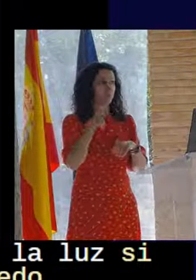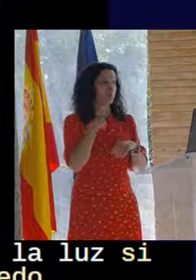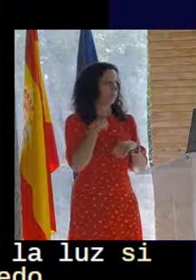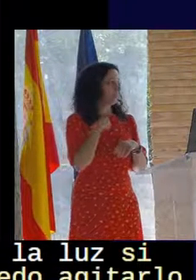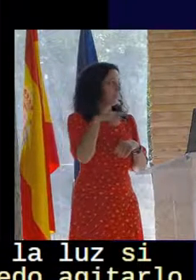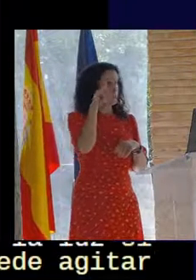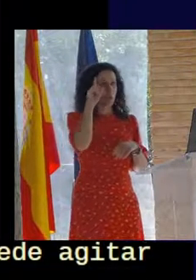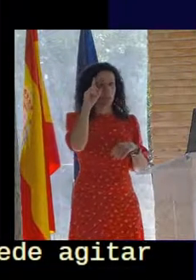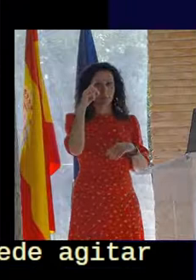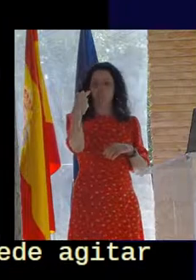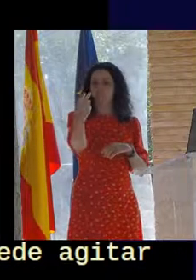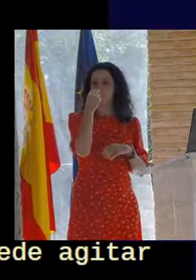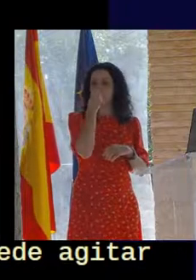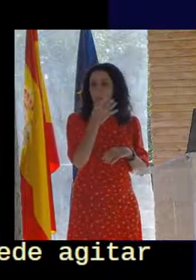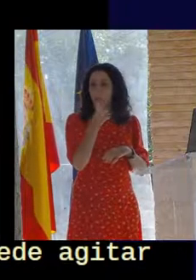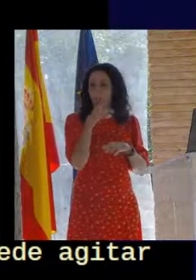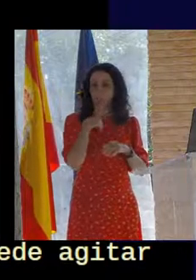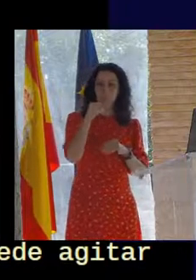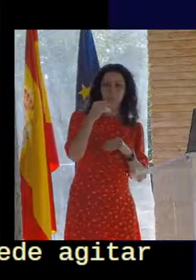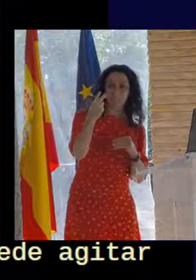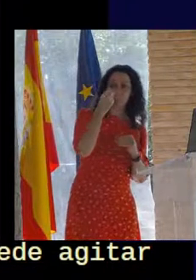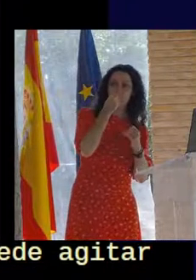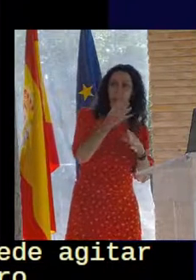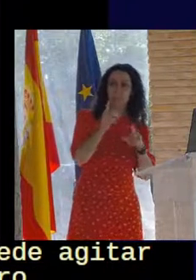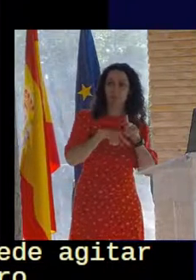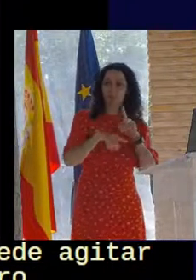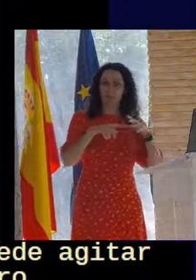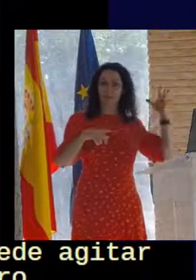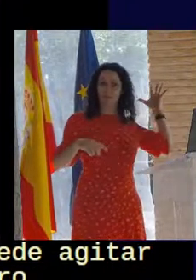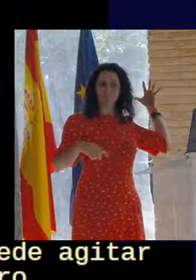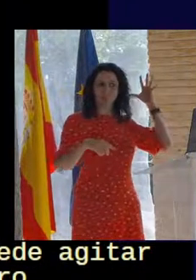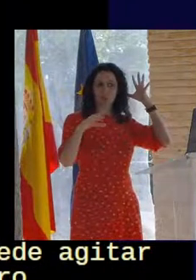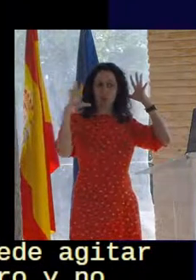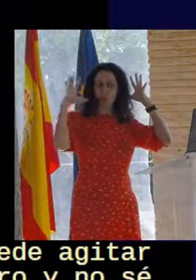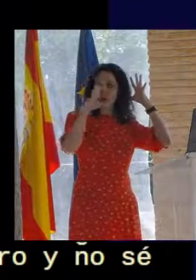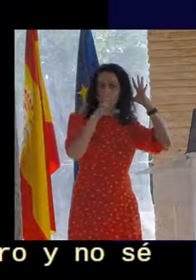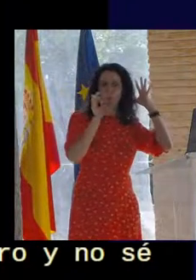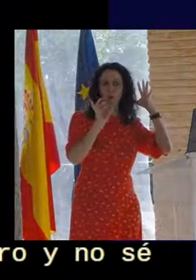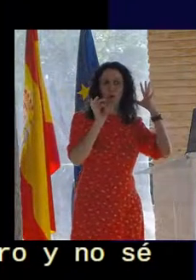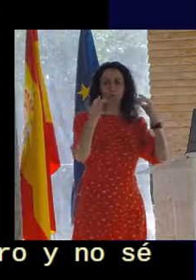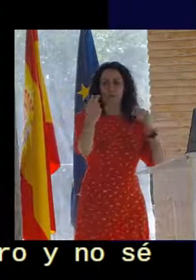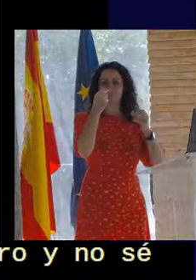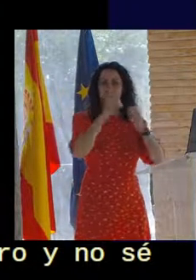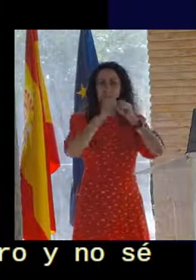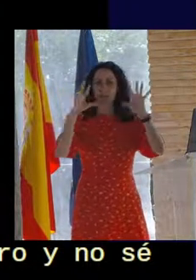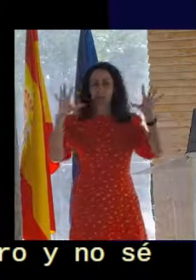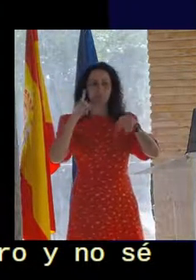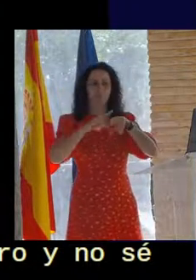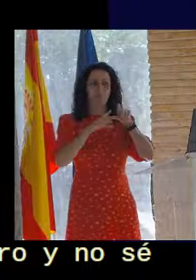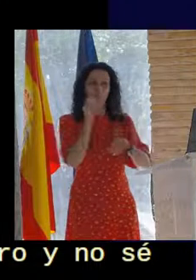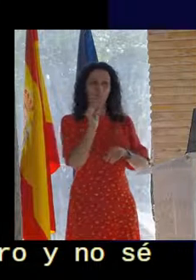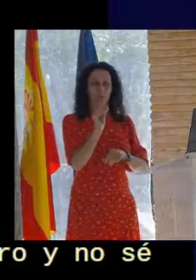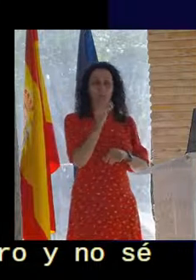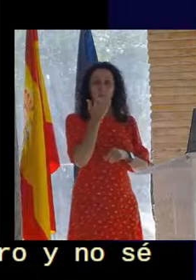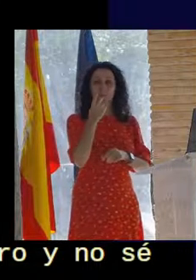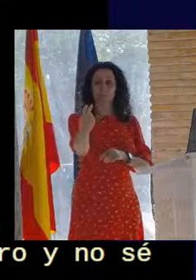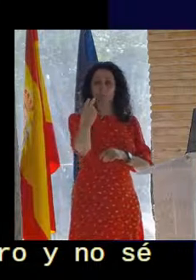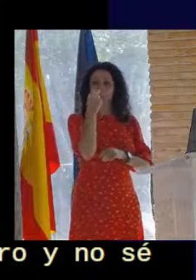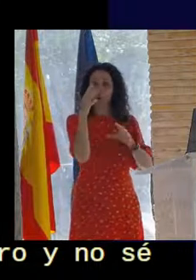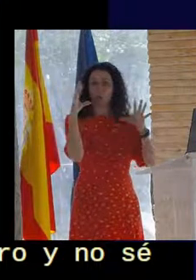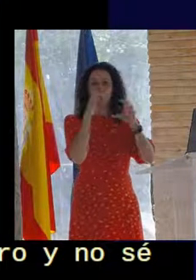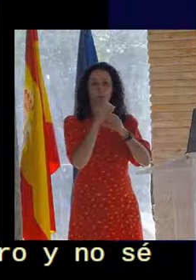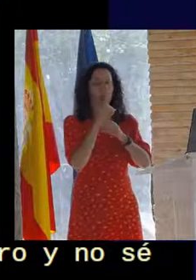agitar los brazos para que me vea si es un lugar muy oscuro y no sé si se me ve bueno yo ahora mismo es el el el